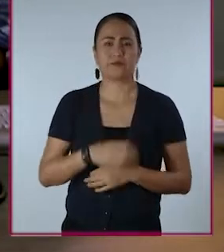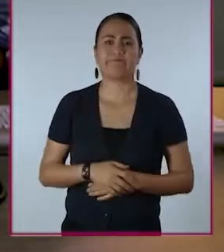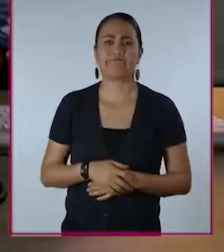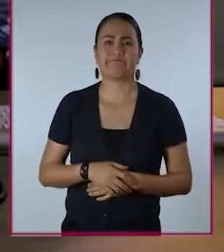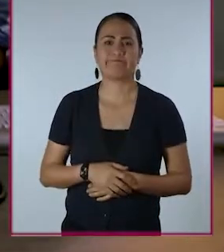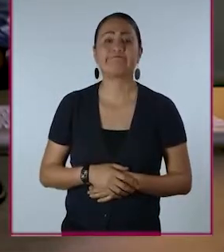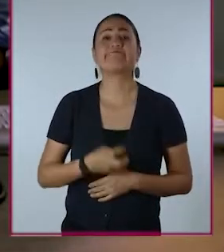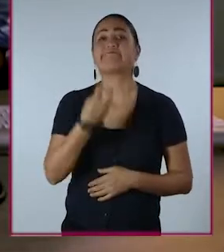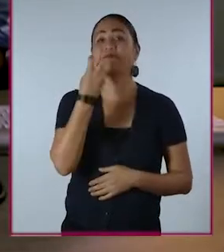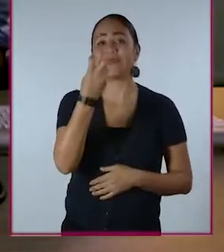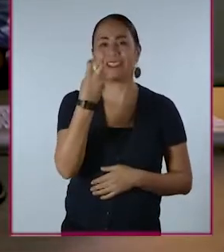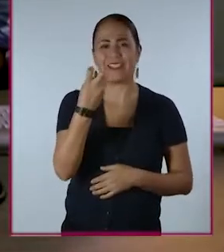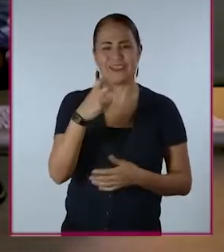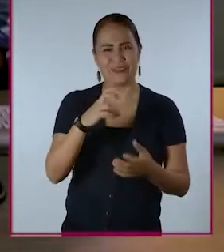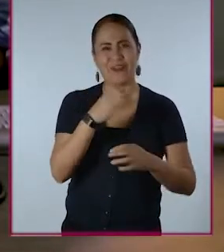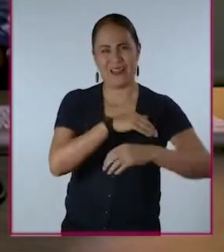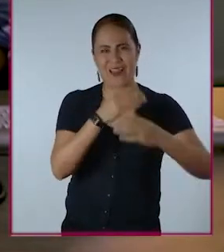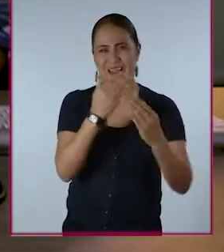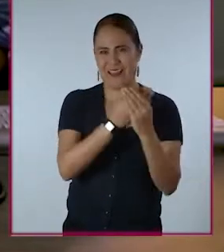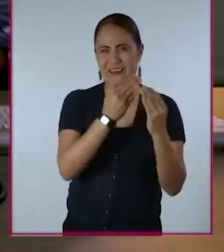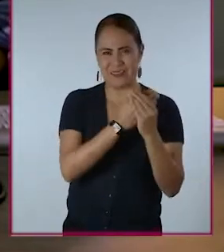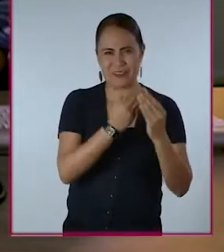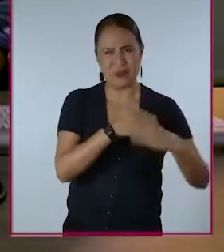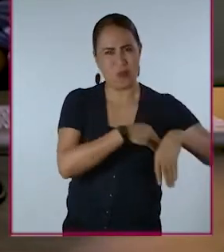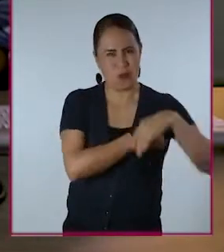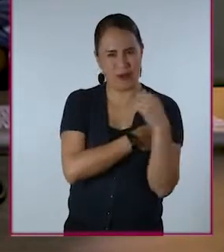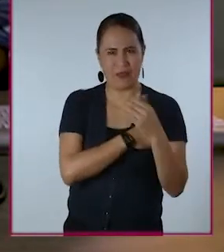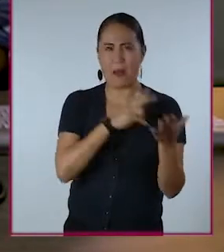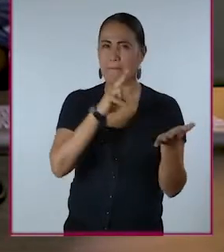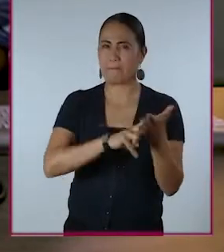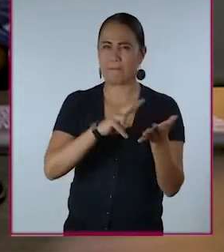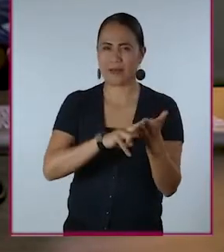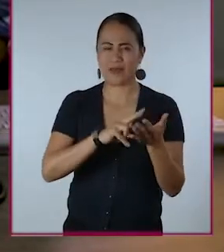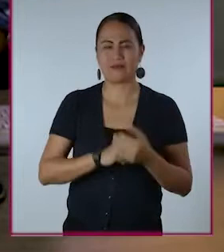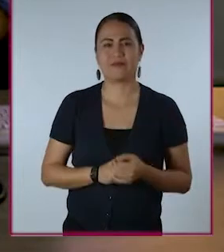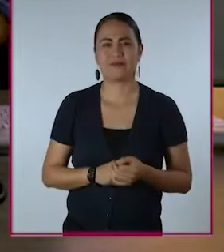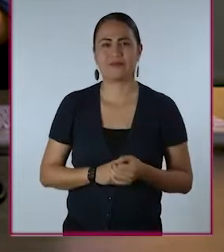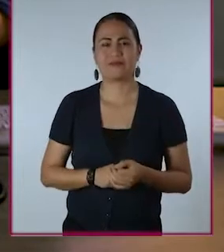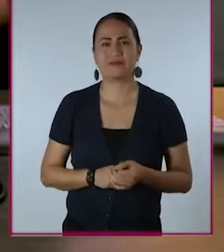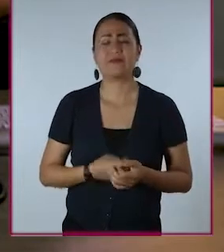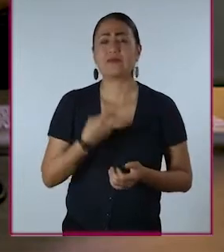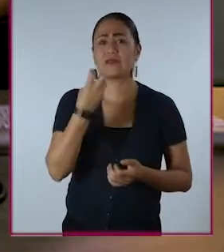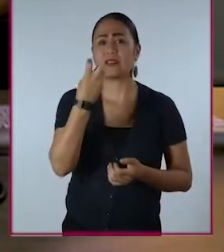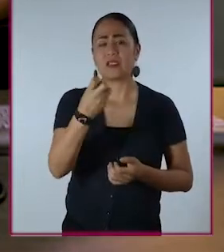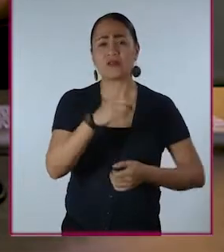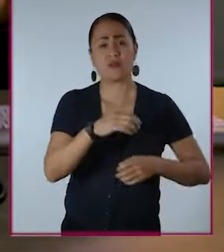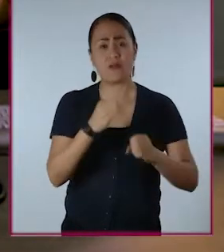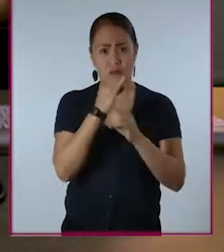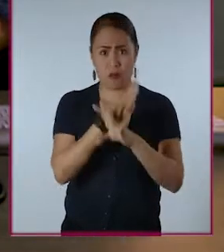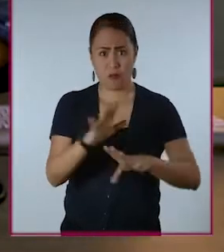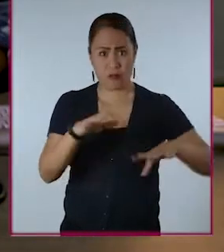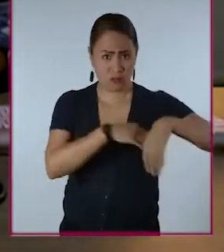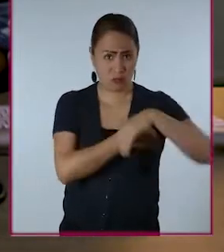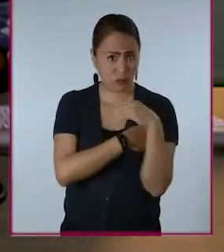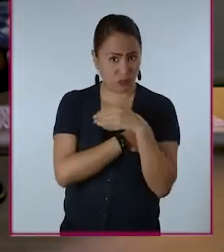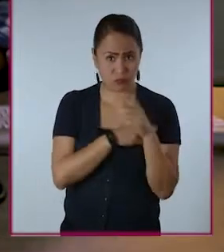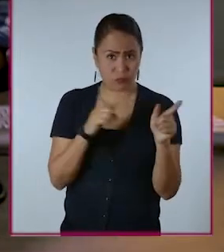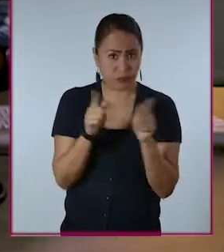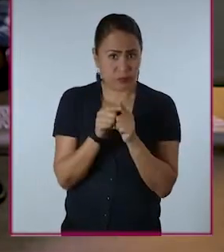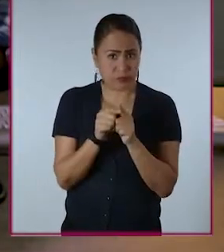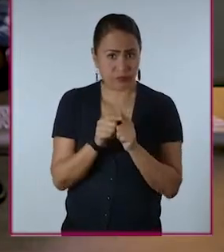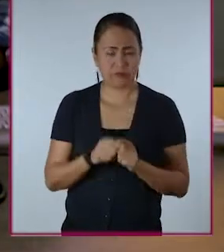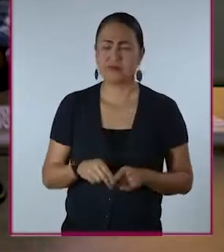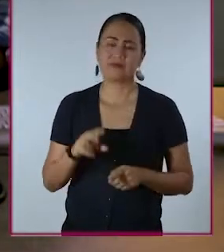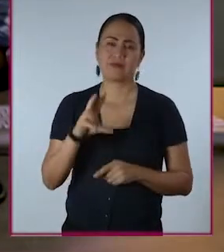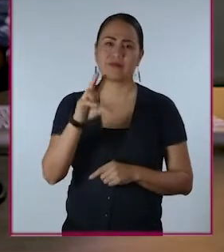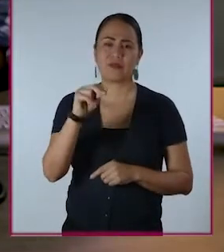ese es el valor de los archivos. Supongo que eso de conservar no solo consiste en almacenar la información, ¿cierto? Eso es lo que